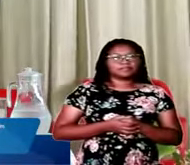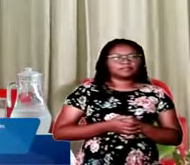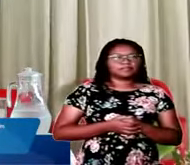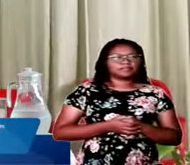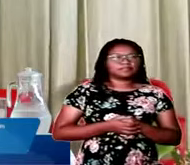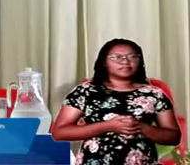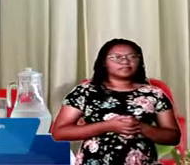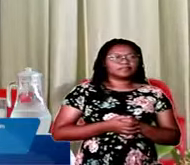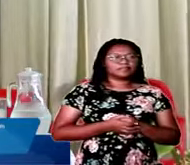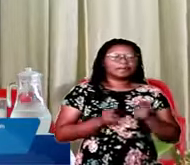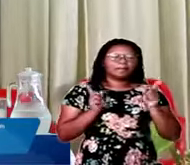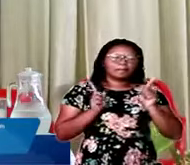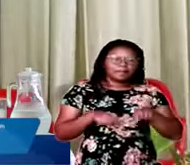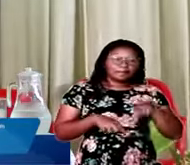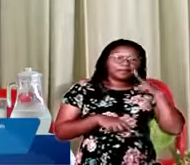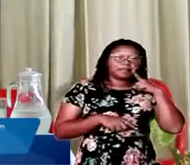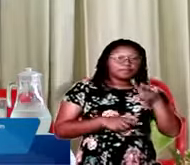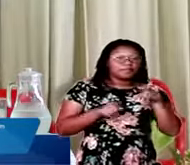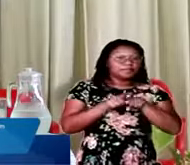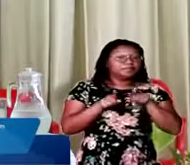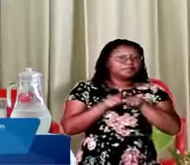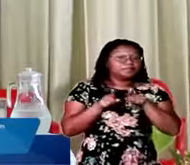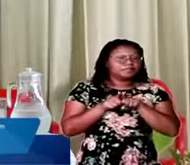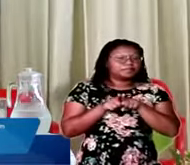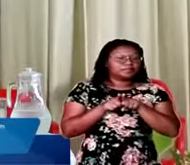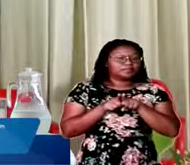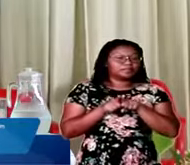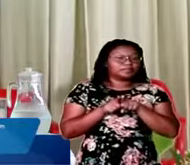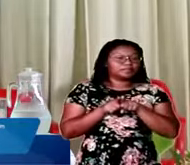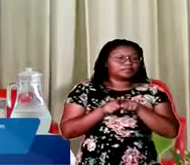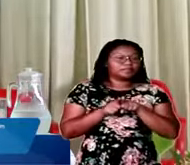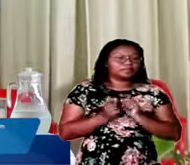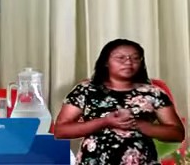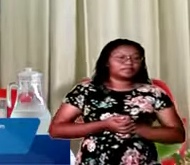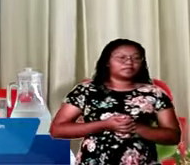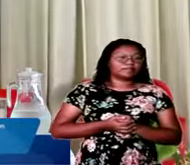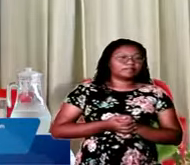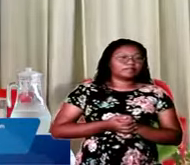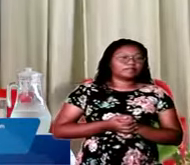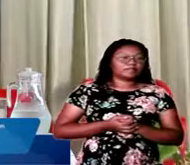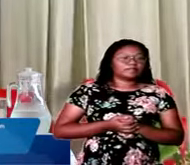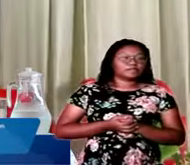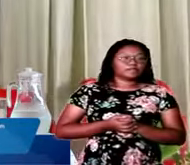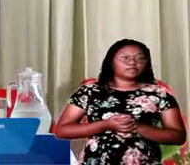Miremos también, hermanos, ¿cuán perdidos